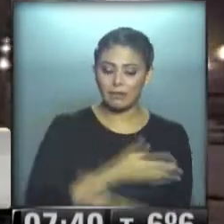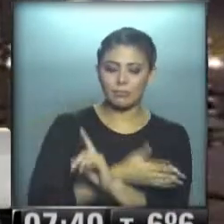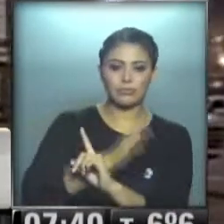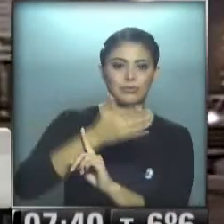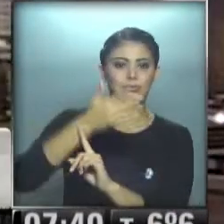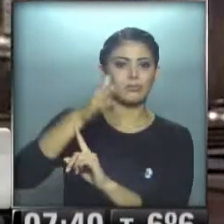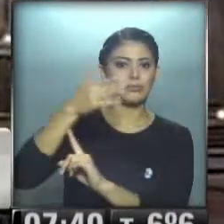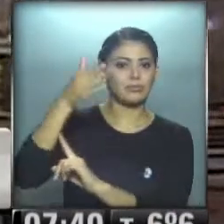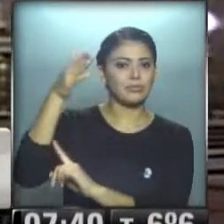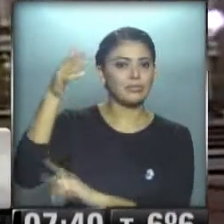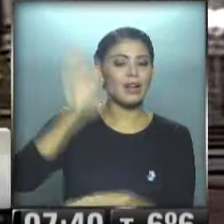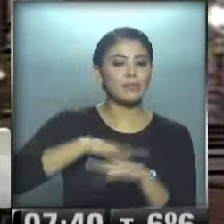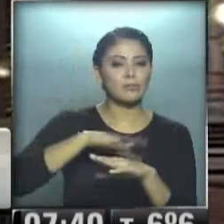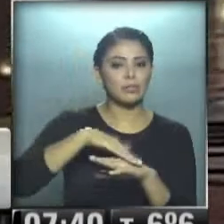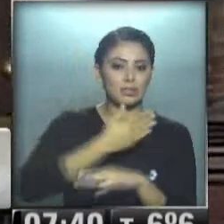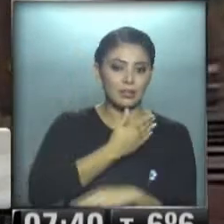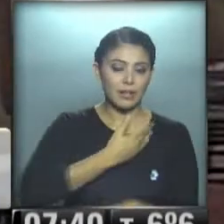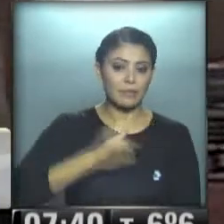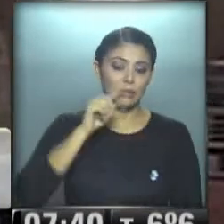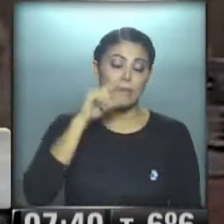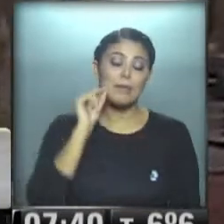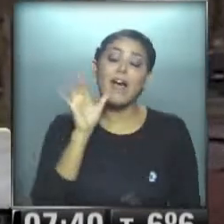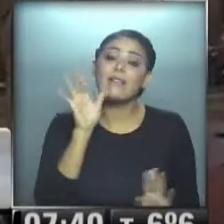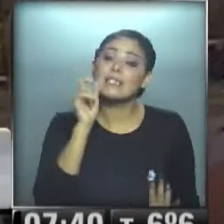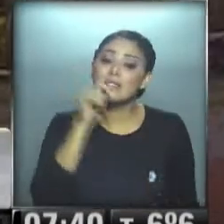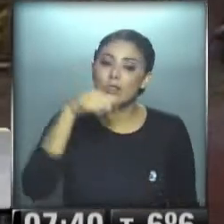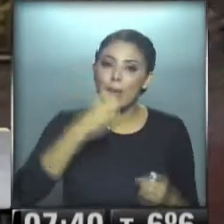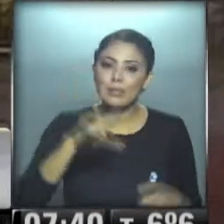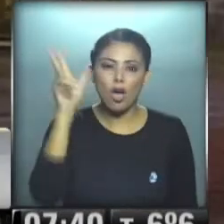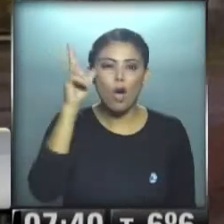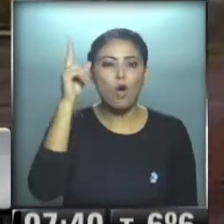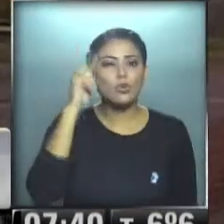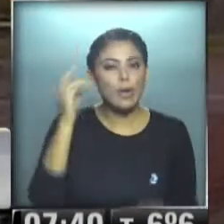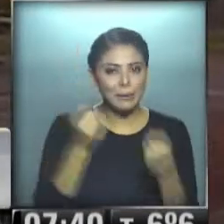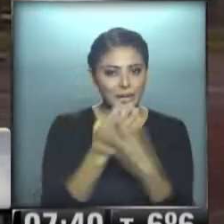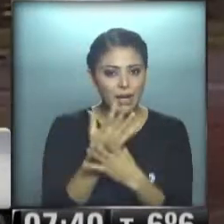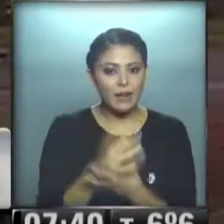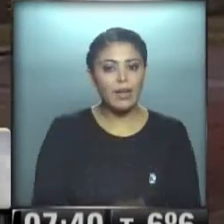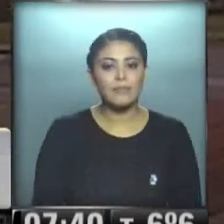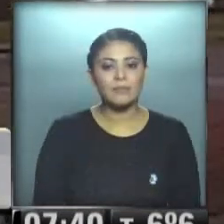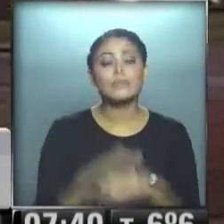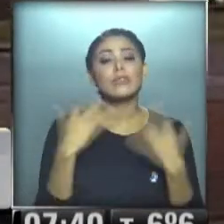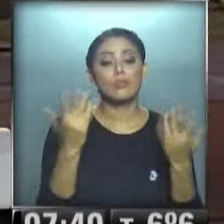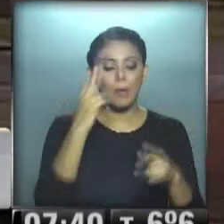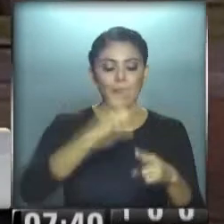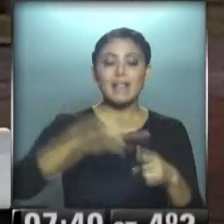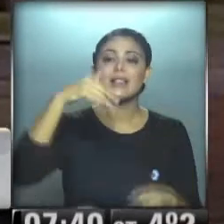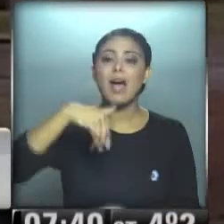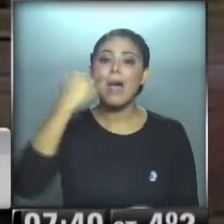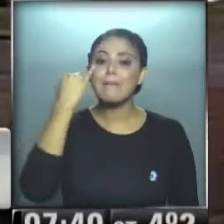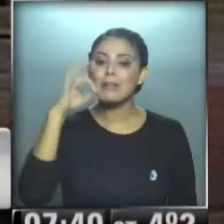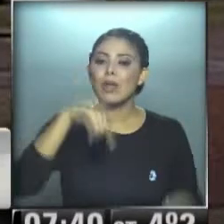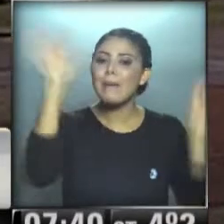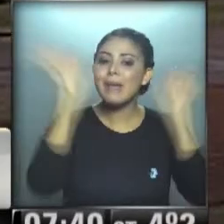por parte del jefe de gobierno porteño vamos a ver si se realiza esto a partir de las 8 o 9 de la mañana y por supuesto una plaza de mayo que ya está